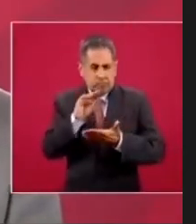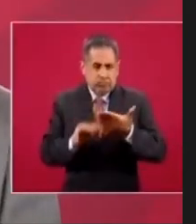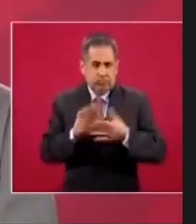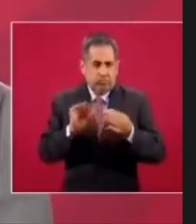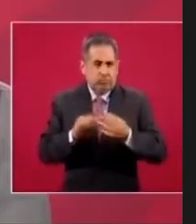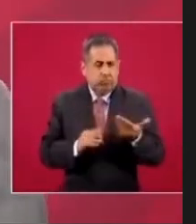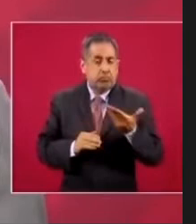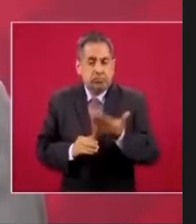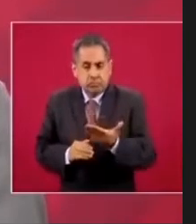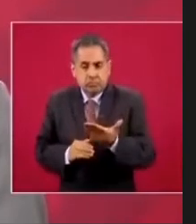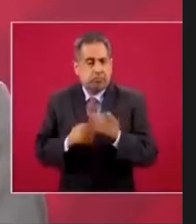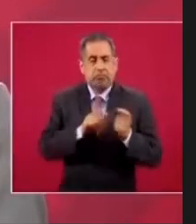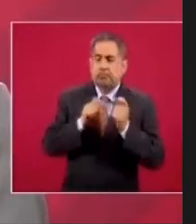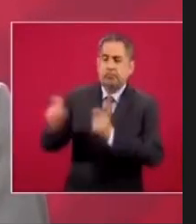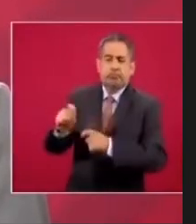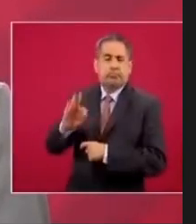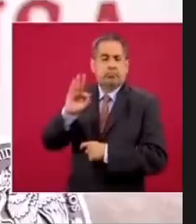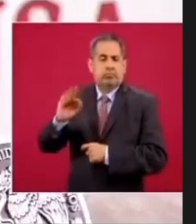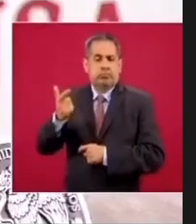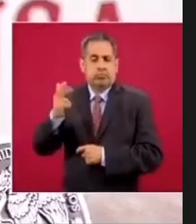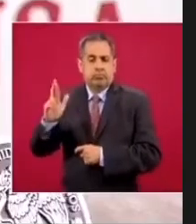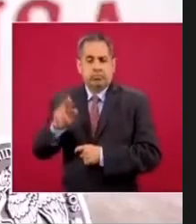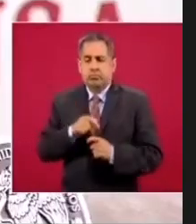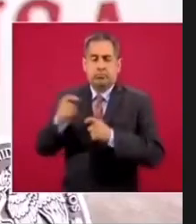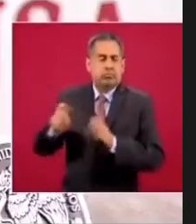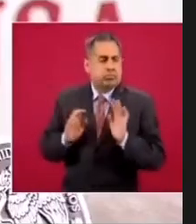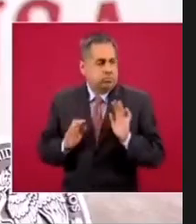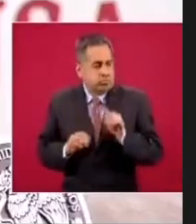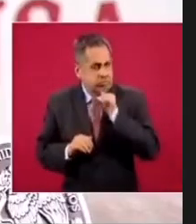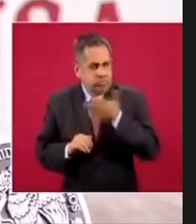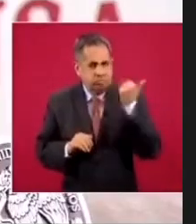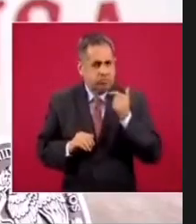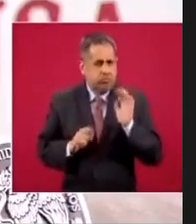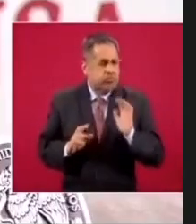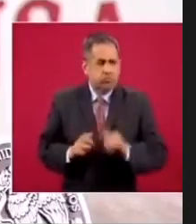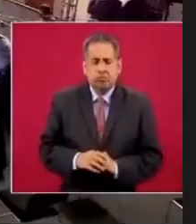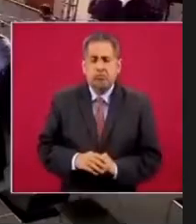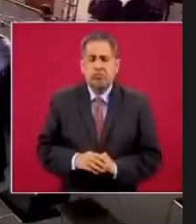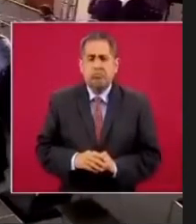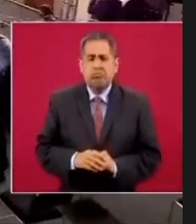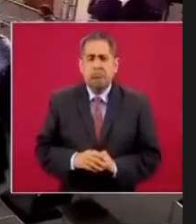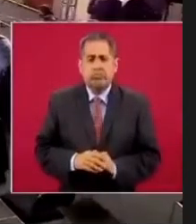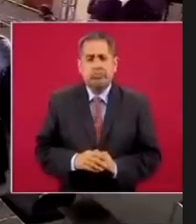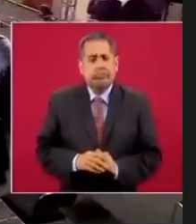esta petición a la Fiscalía. No sé si de manera